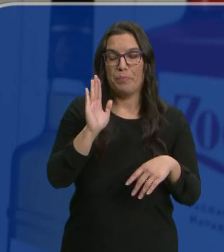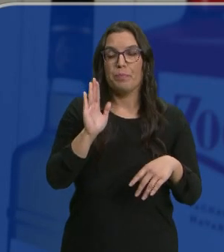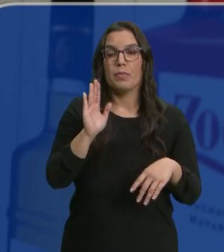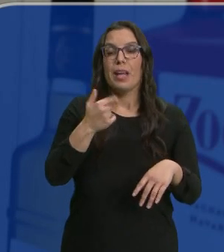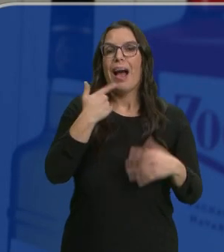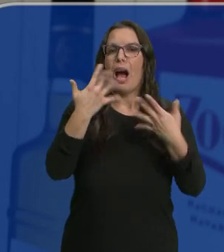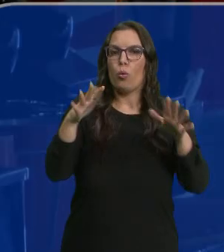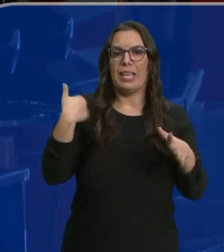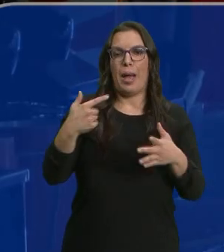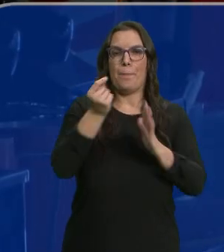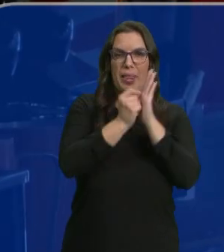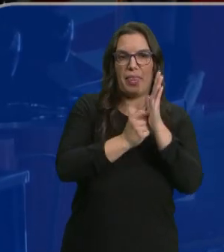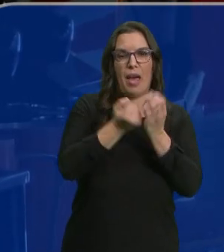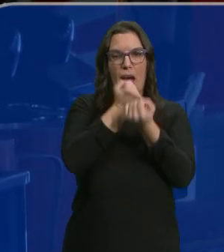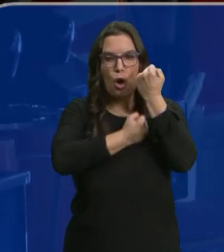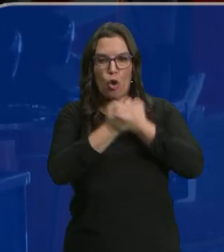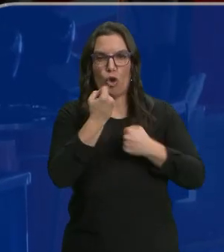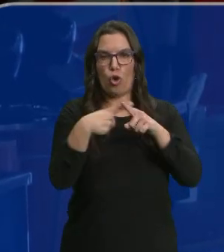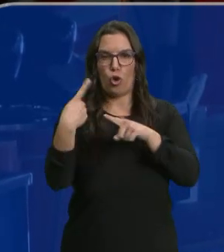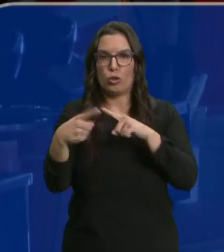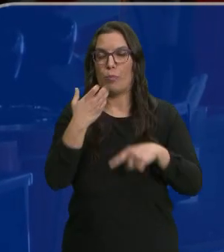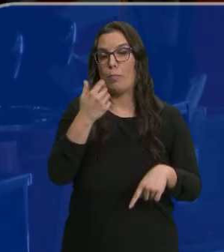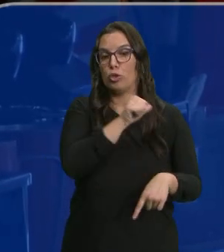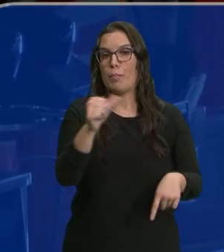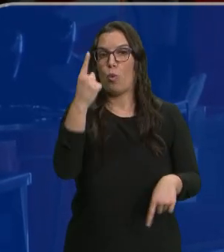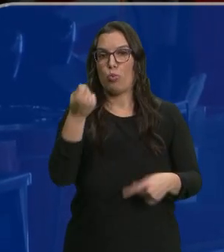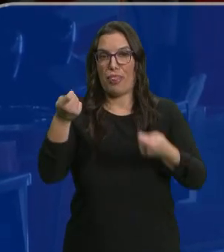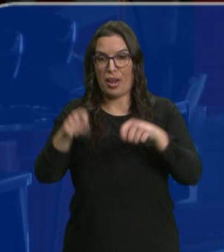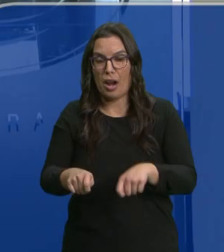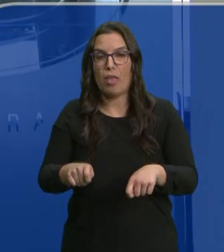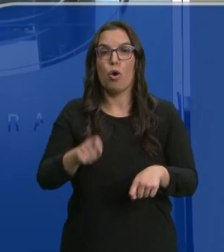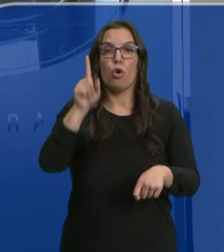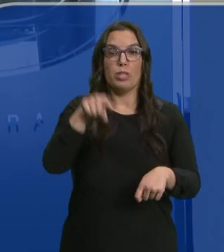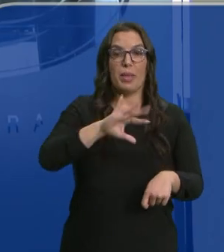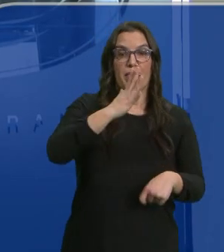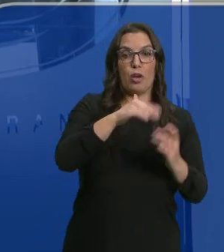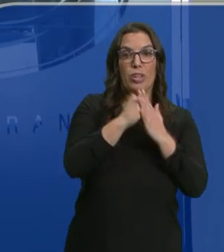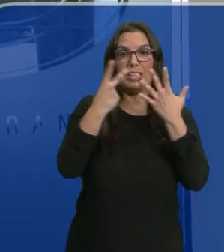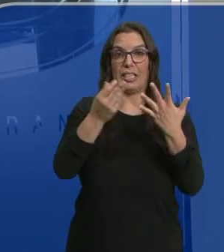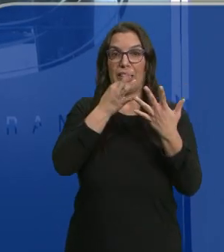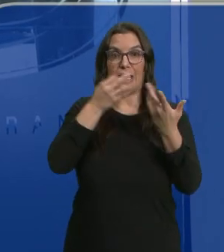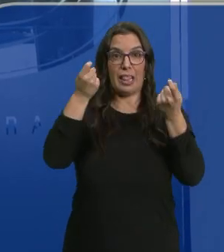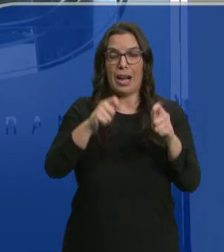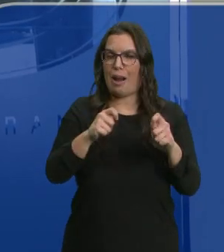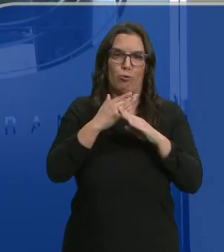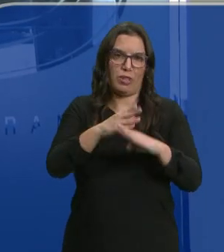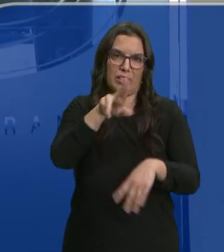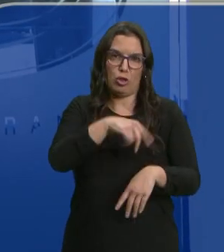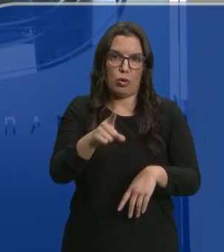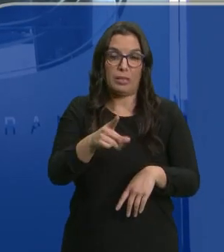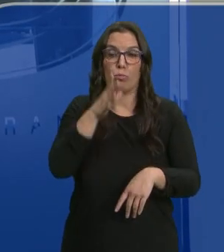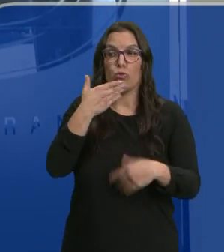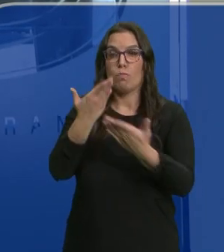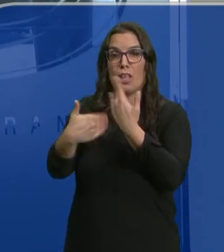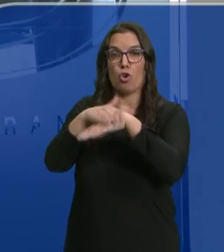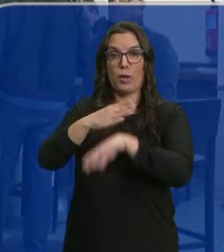que pese a que han tomado ciertas medidas, como por ejemplo cerrar un día a la semana o incluso cerrar de 5 a 7 de la tarde, les es insuficiente. Por ello